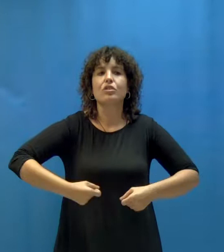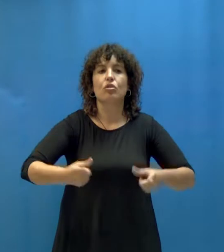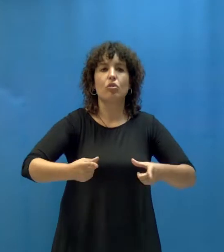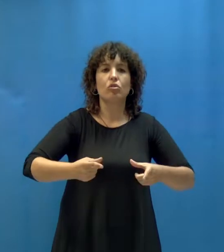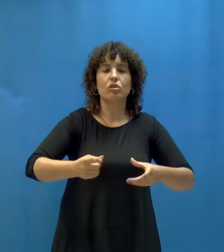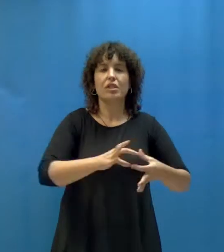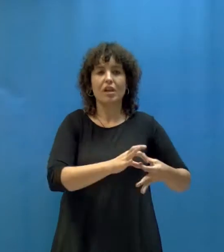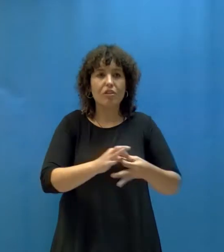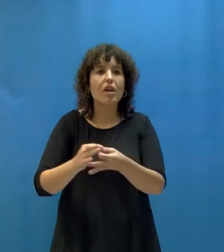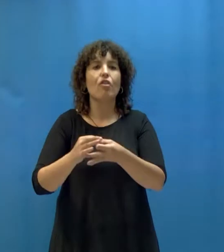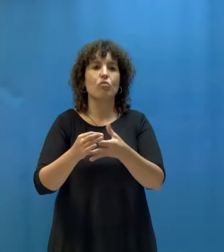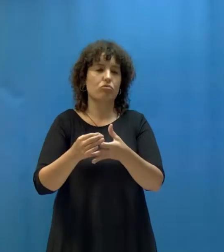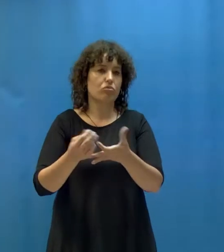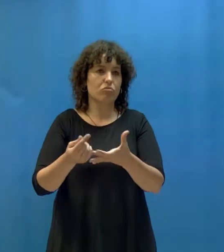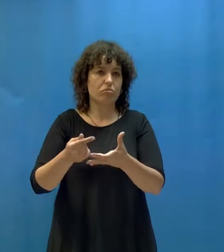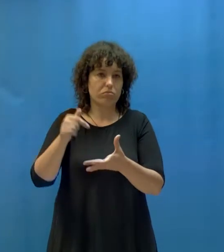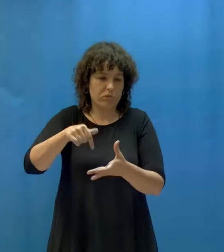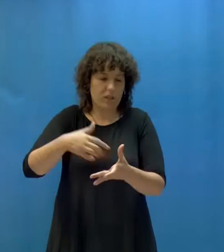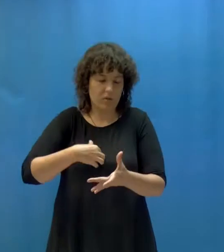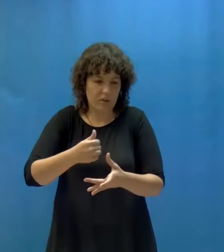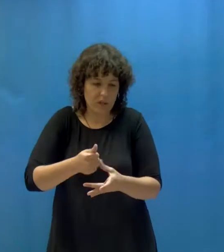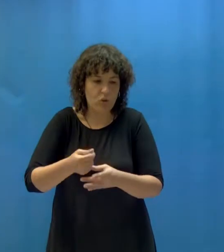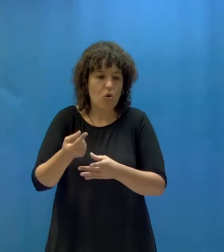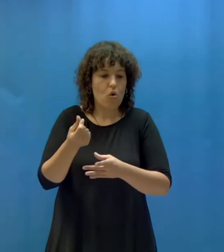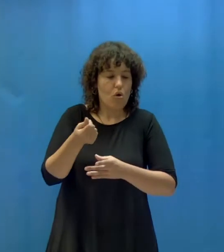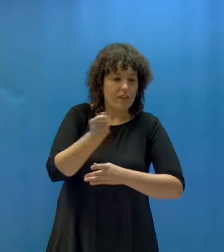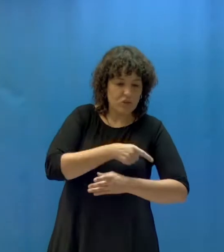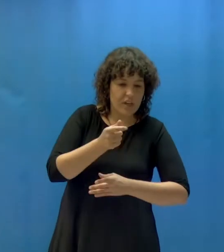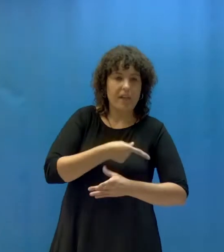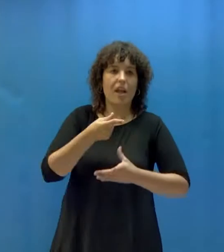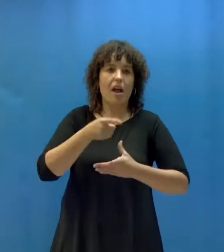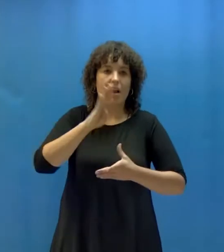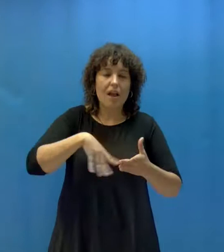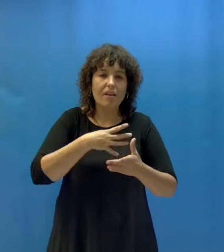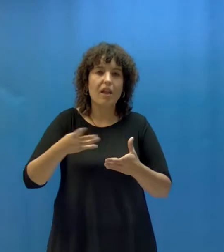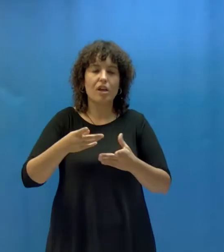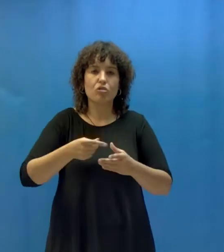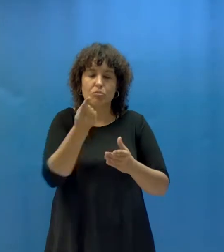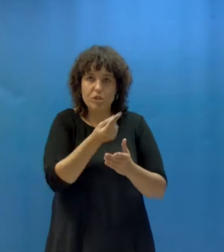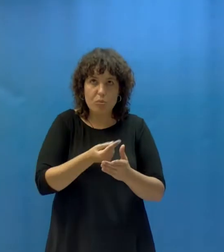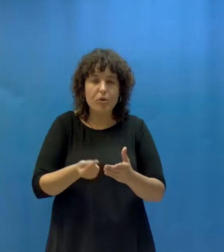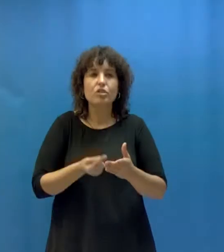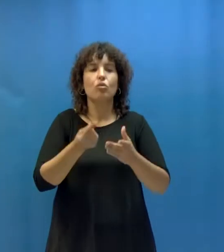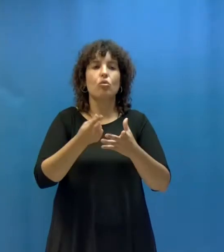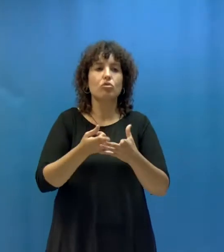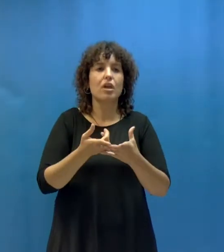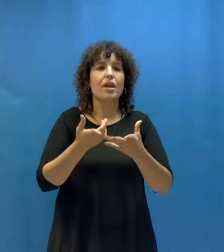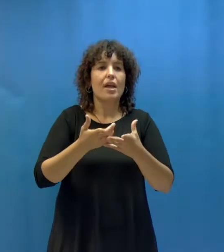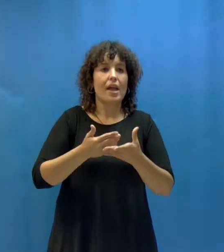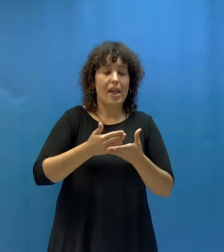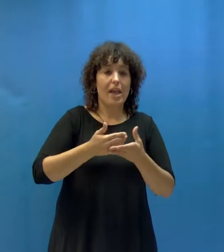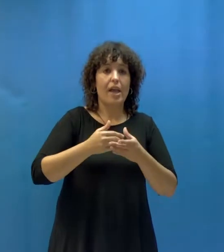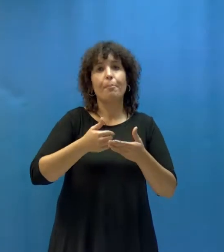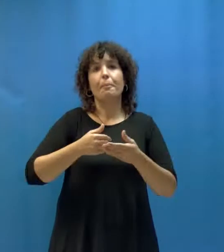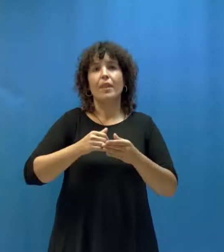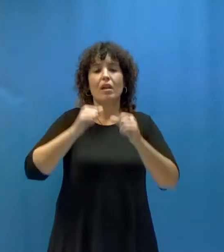de capital y financieras, el remanente de tesorería, los calendarios y presupuestos de la tesorería, la dotación de plantillas y su retribución, la deuda viva y